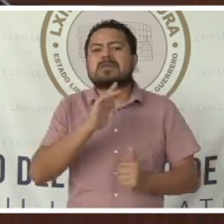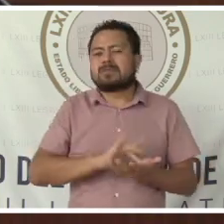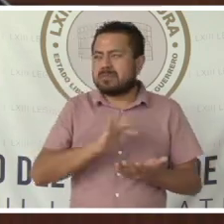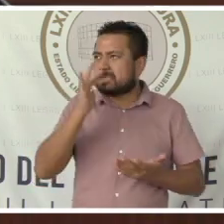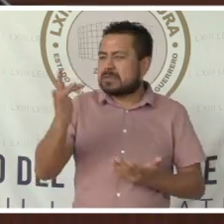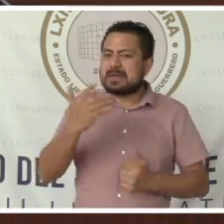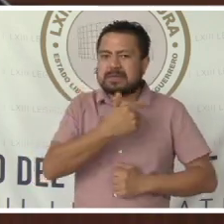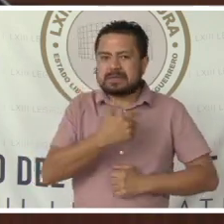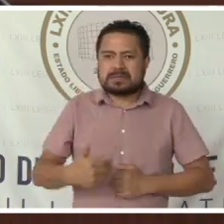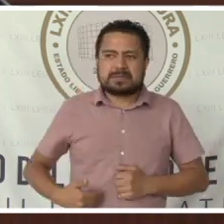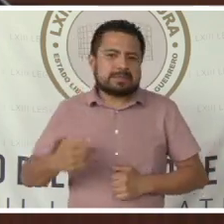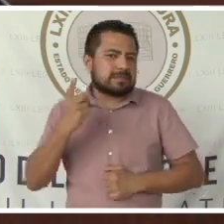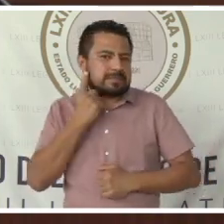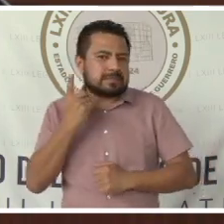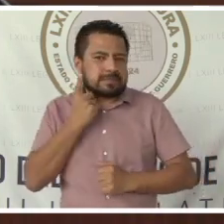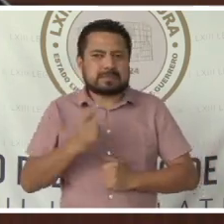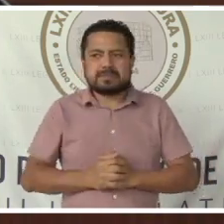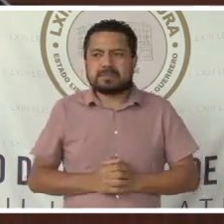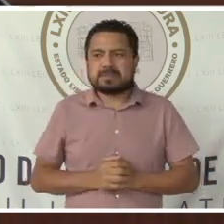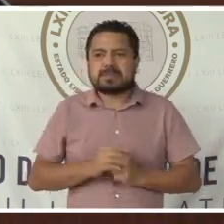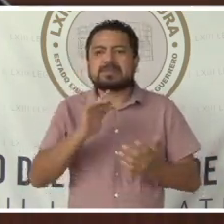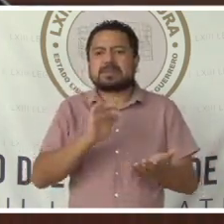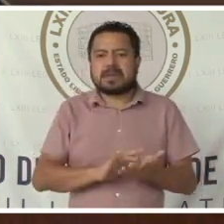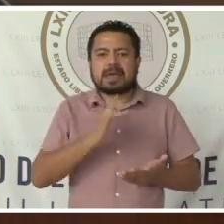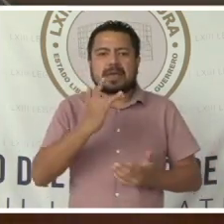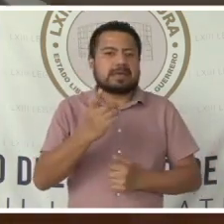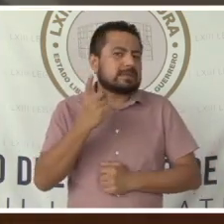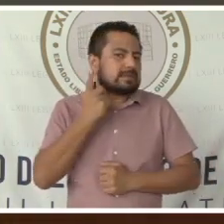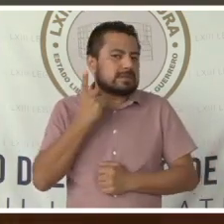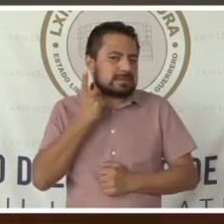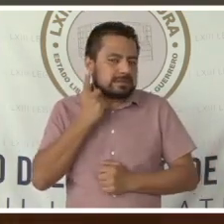diputada presidenta Gracias diputado Jacinto barona